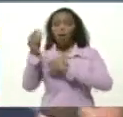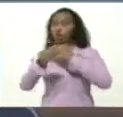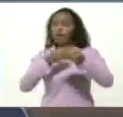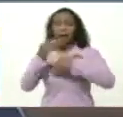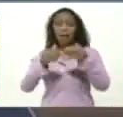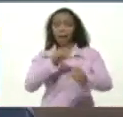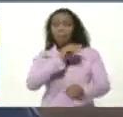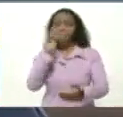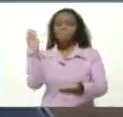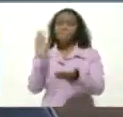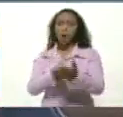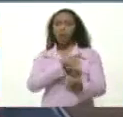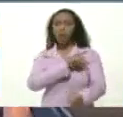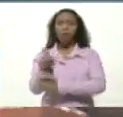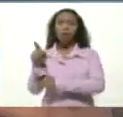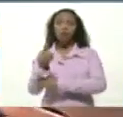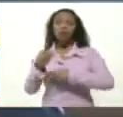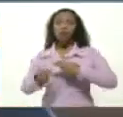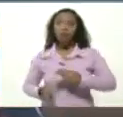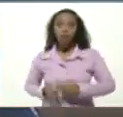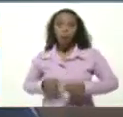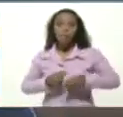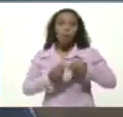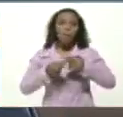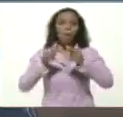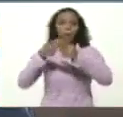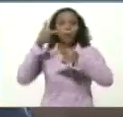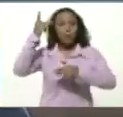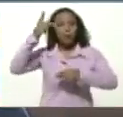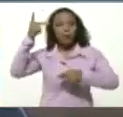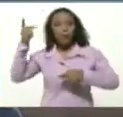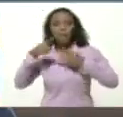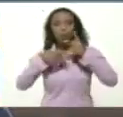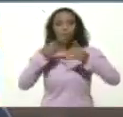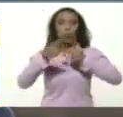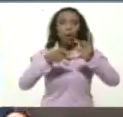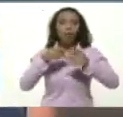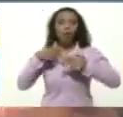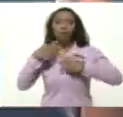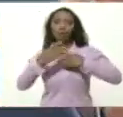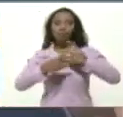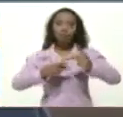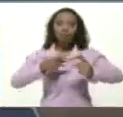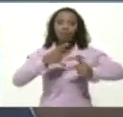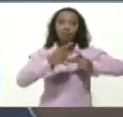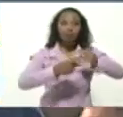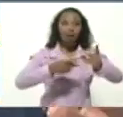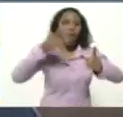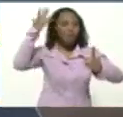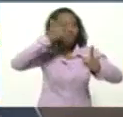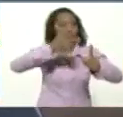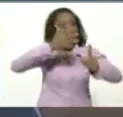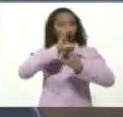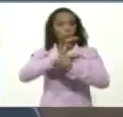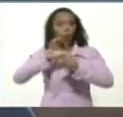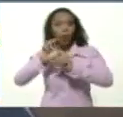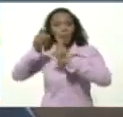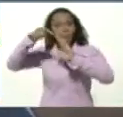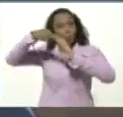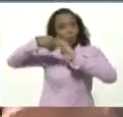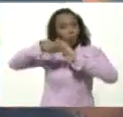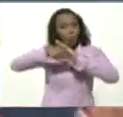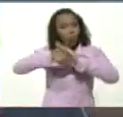se impone, se construye con profunda pedagogía política. Ha sido un proceso de formación cultural profundo,